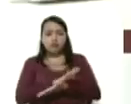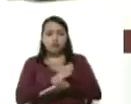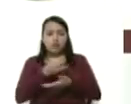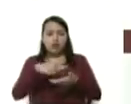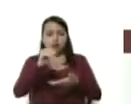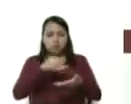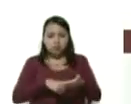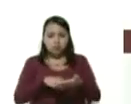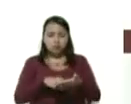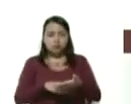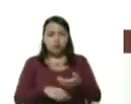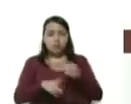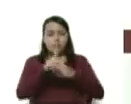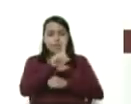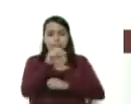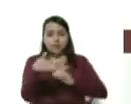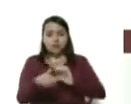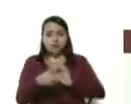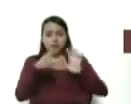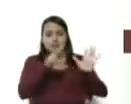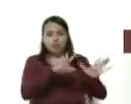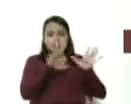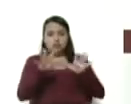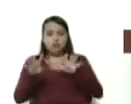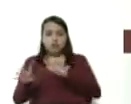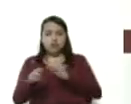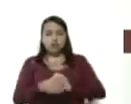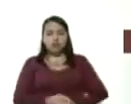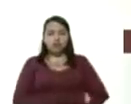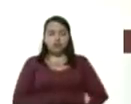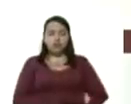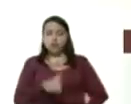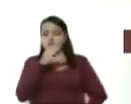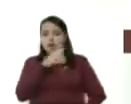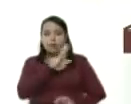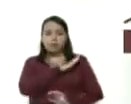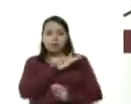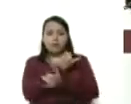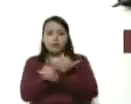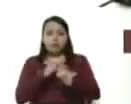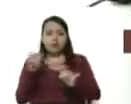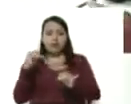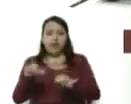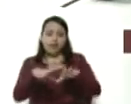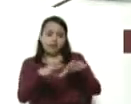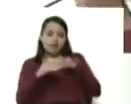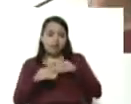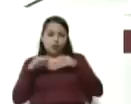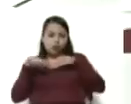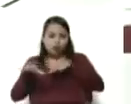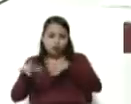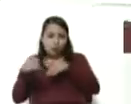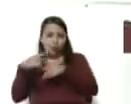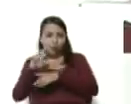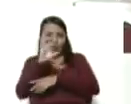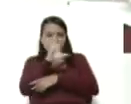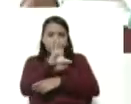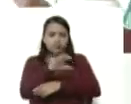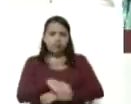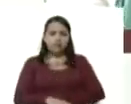siquiera eran república, pero que estaba actuando por mandato imperial. Está actuando como un